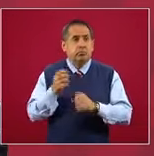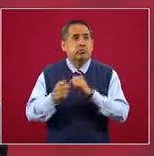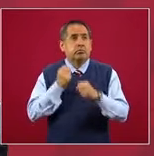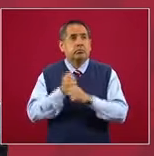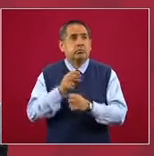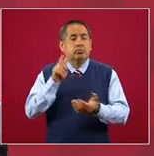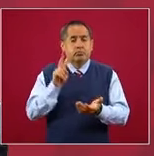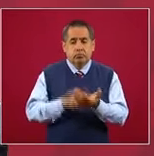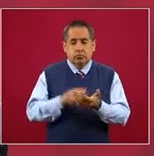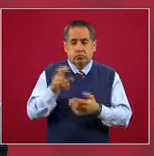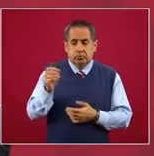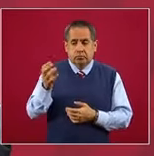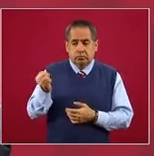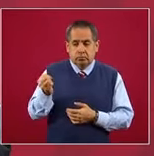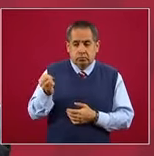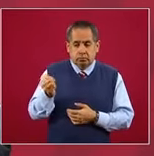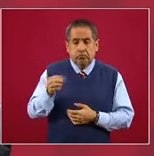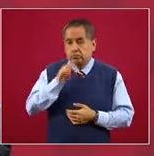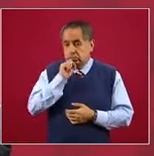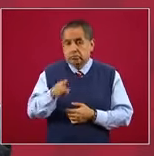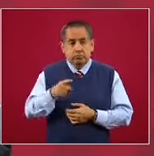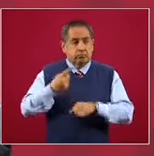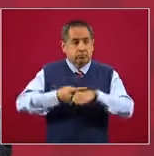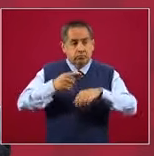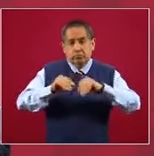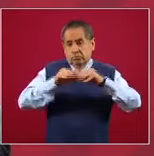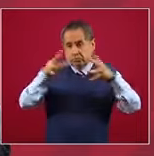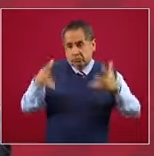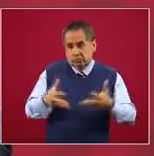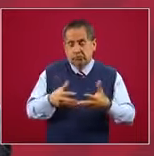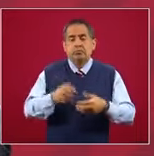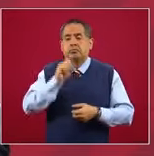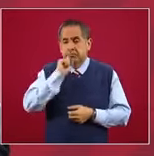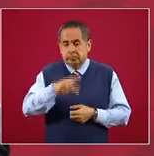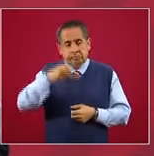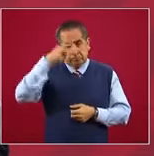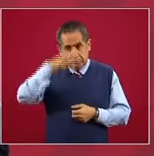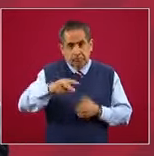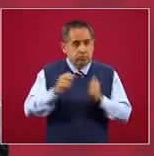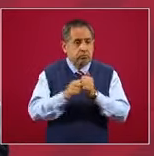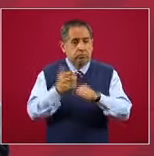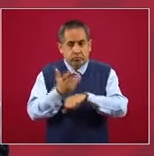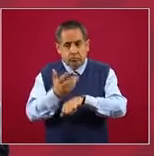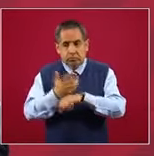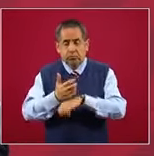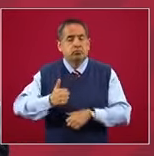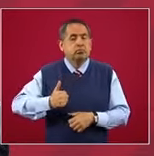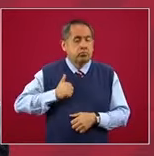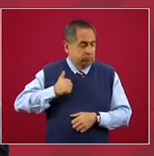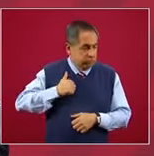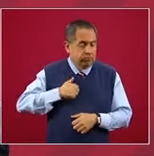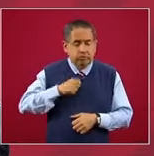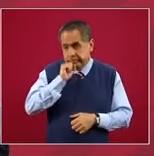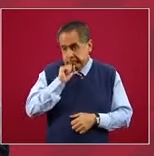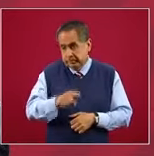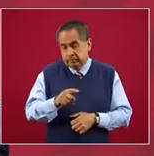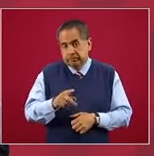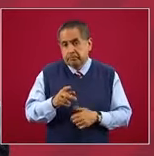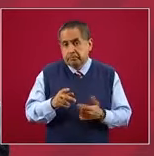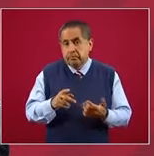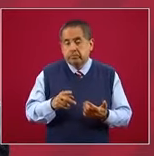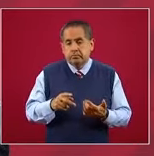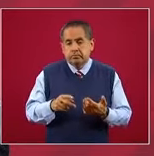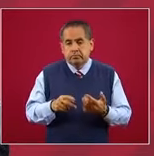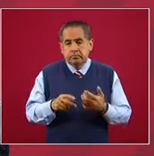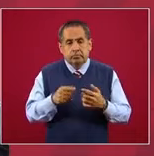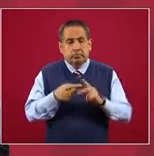en 2009, tuvimos una pandemia de influenza donde México, junto con Estados Unidos y Canadá, fuimos los